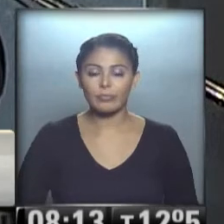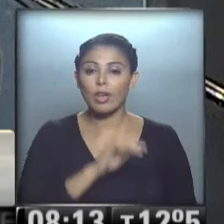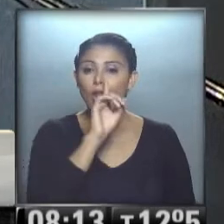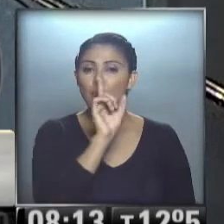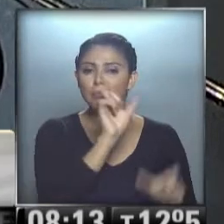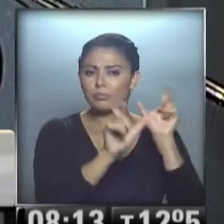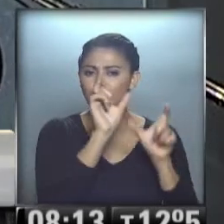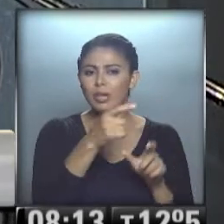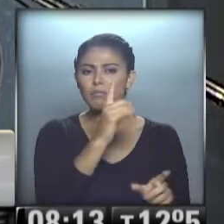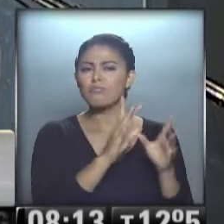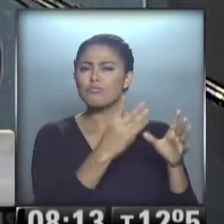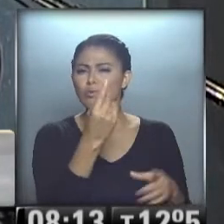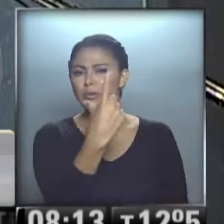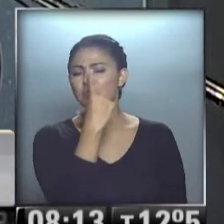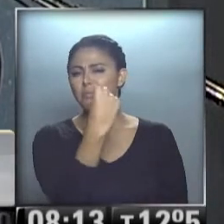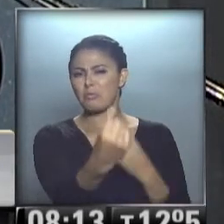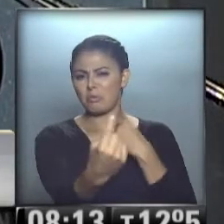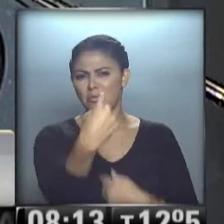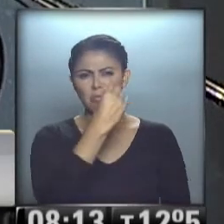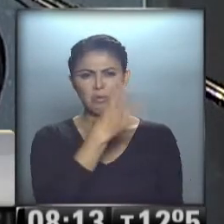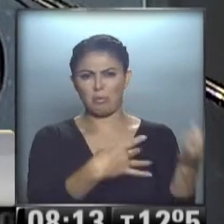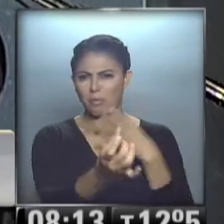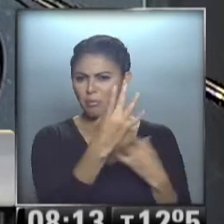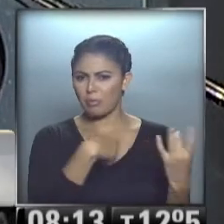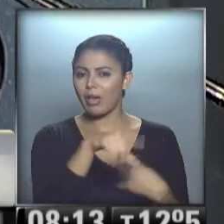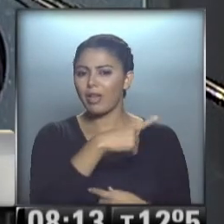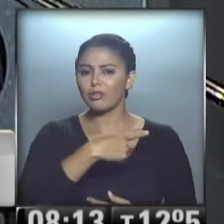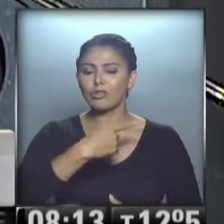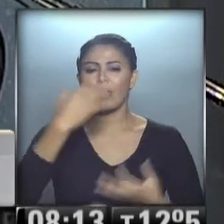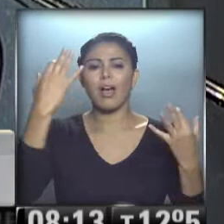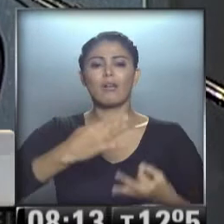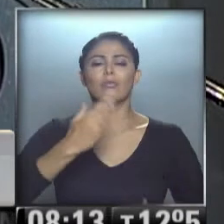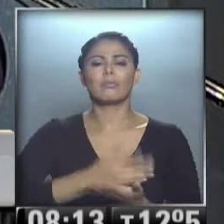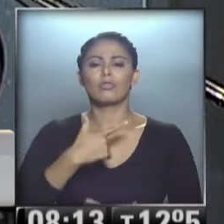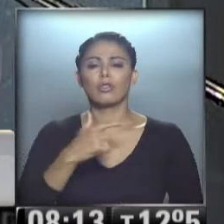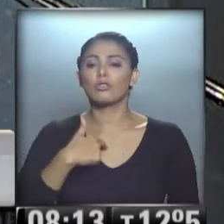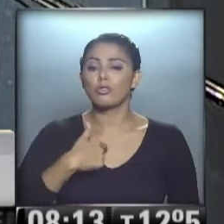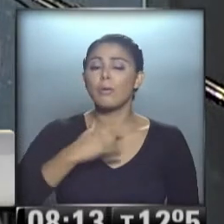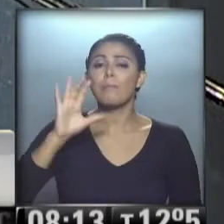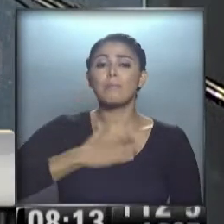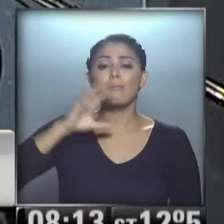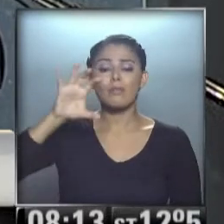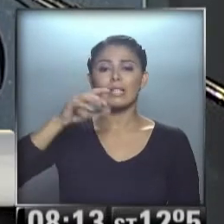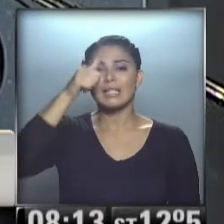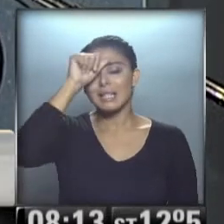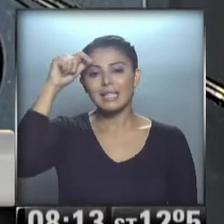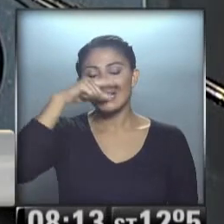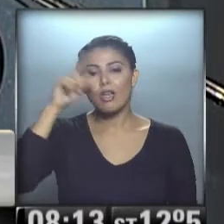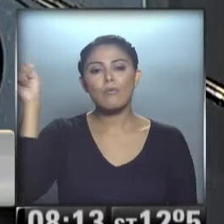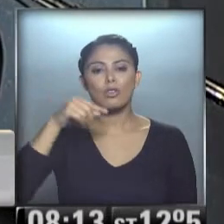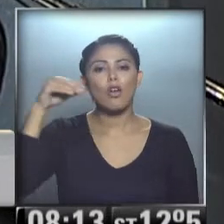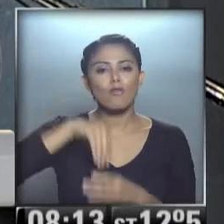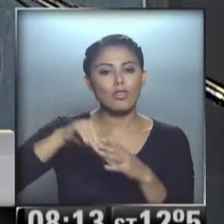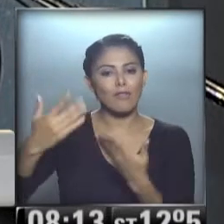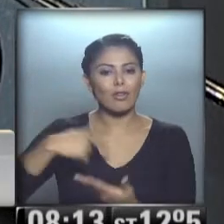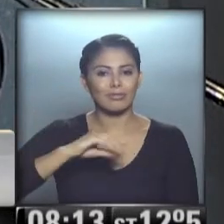que muchas veces me critica de un modo duro tiene la autoridad moral que yo tengo. Yo fui reelecto en mi provincia con el 67% de los votos.